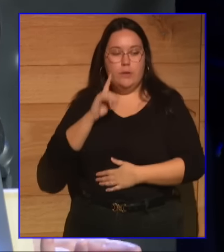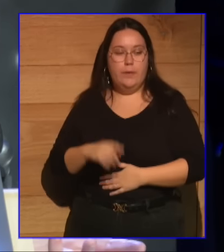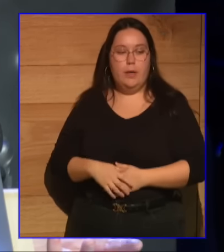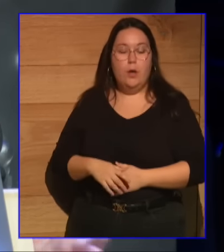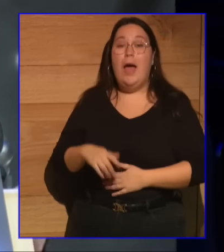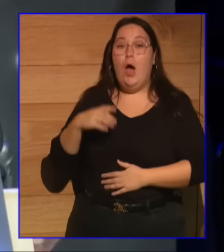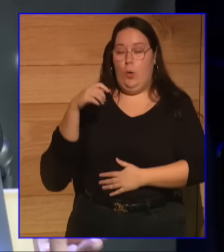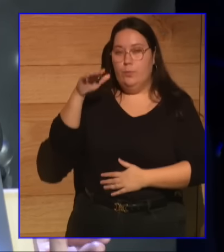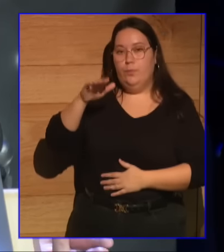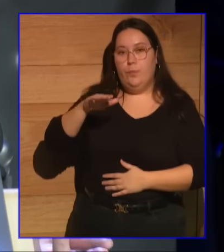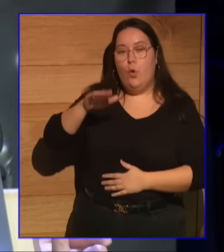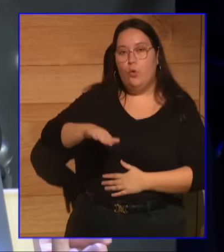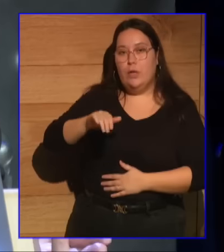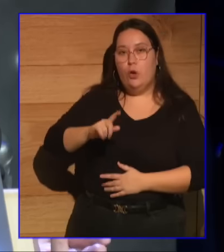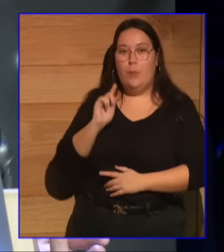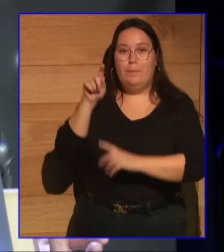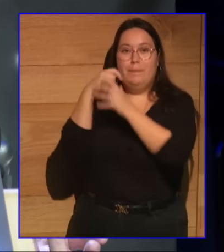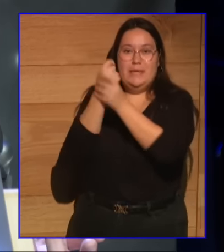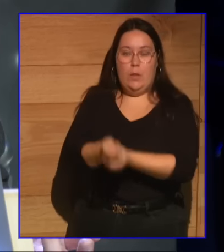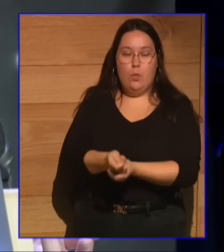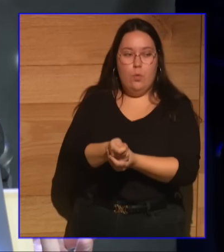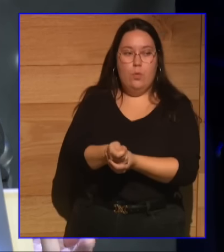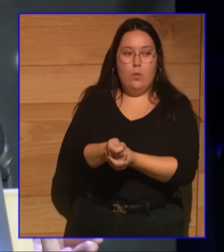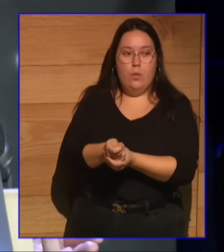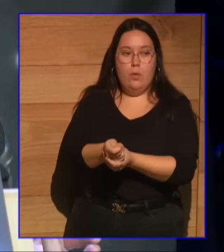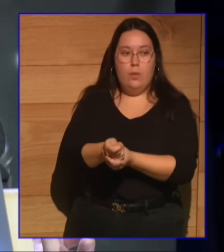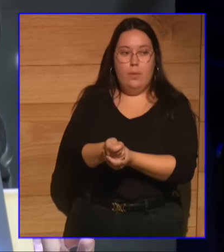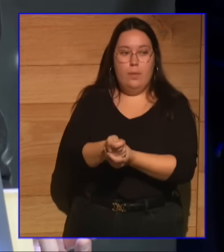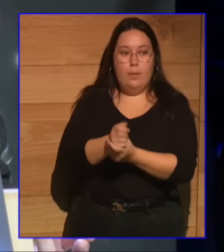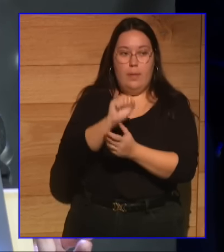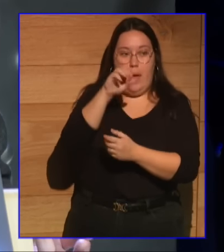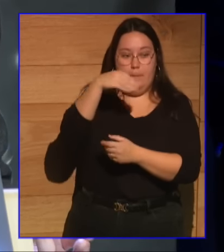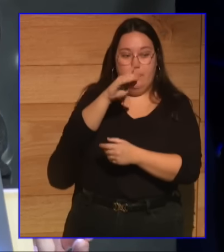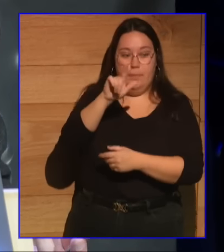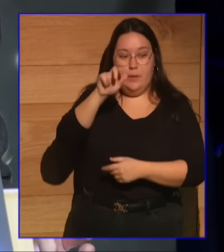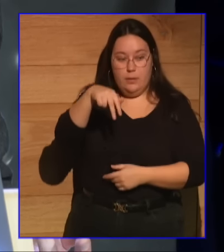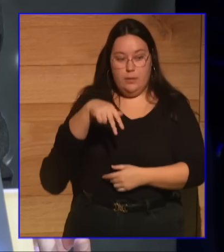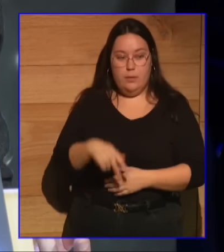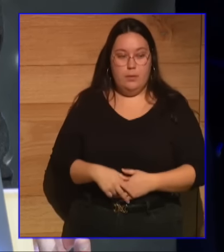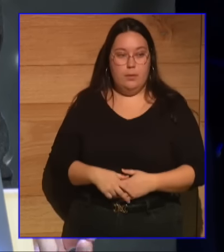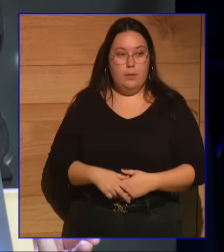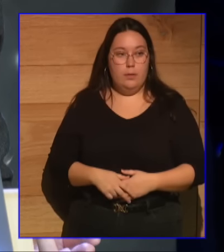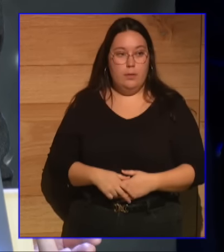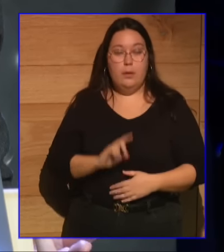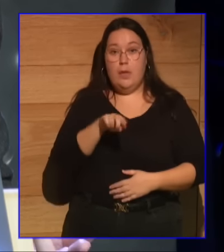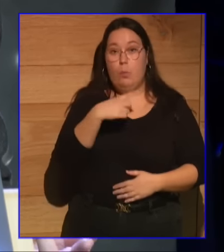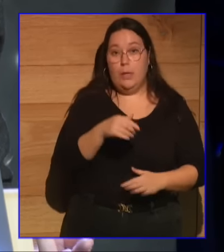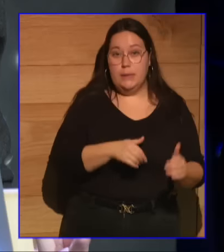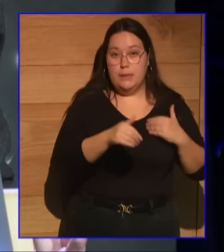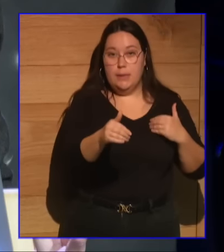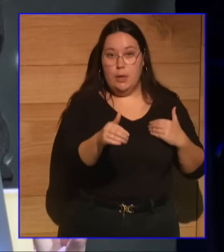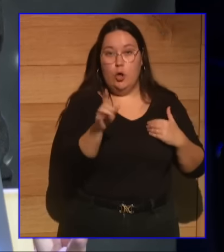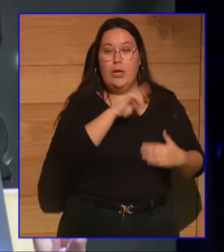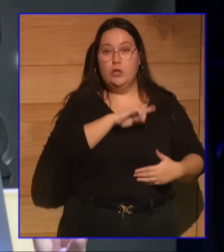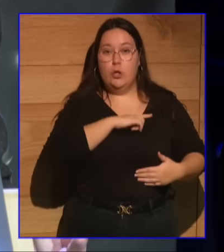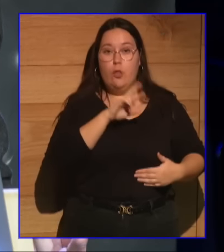pescando desde Amblin, luna. DreamWorks no existía todavía. De Amblin. De hecho, más adelante, con el soldado Ryan, sí lo